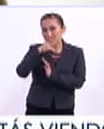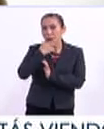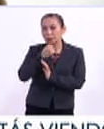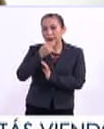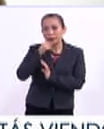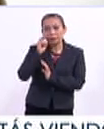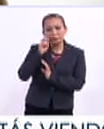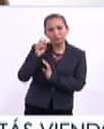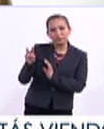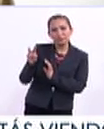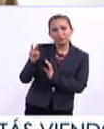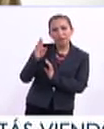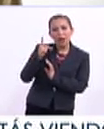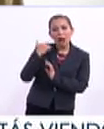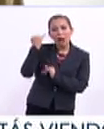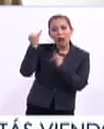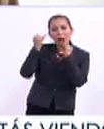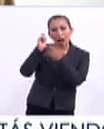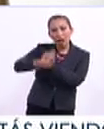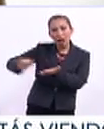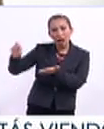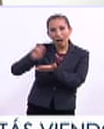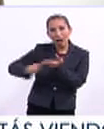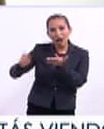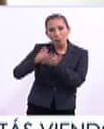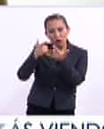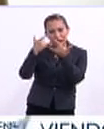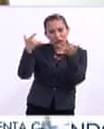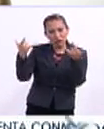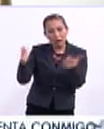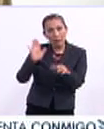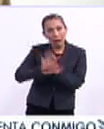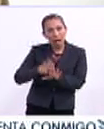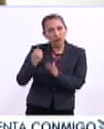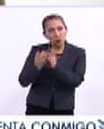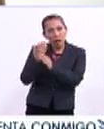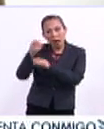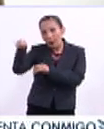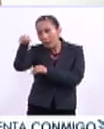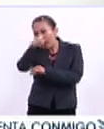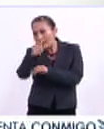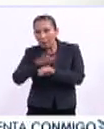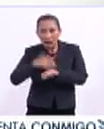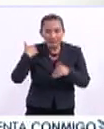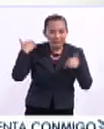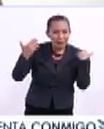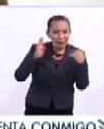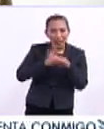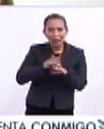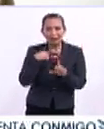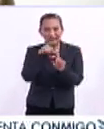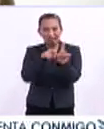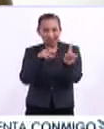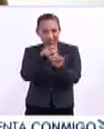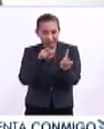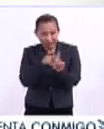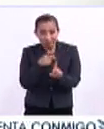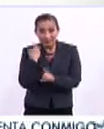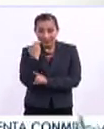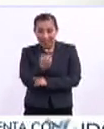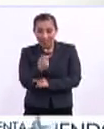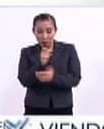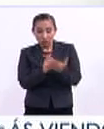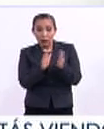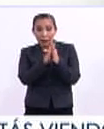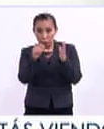volteó los ojos y empezó a escribir una narrativa más fresca, más lúdica, más sarcástica. En esto se inscribe